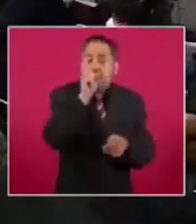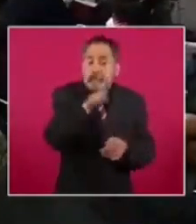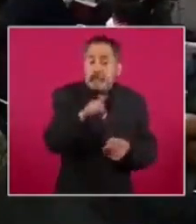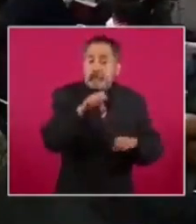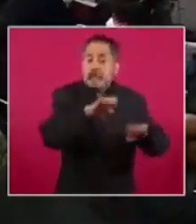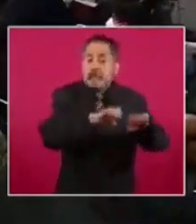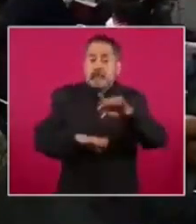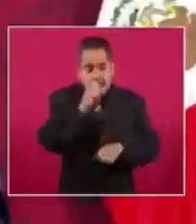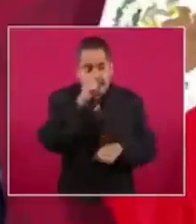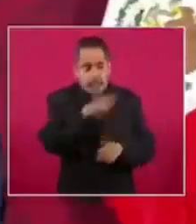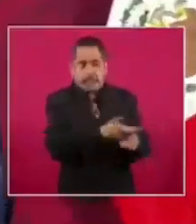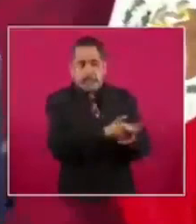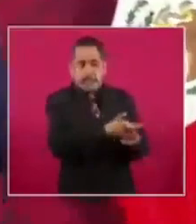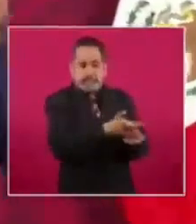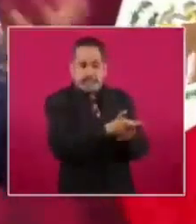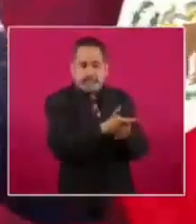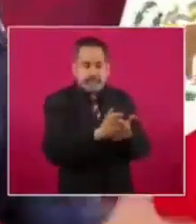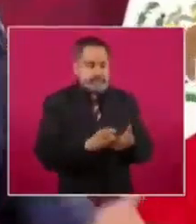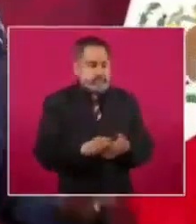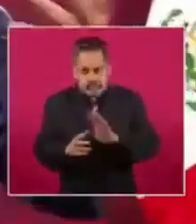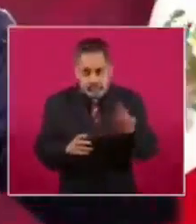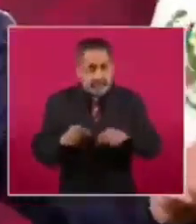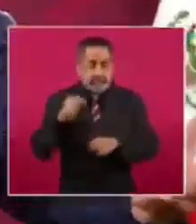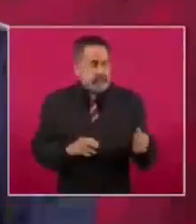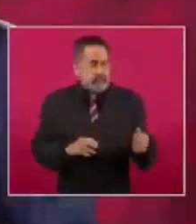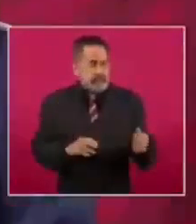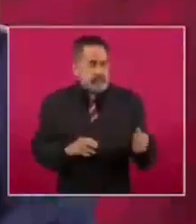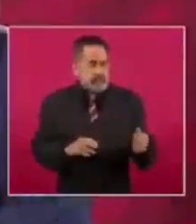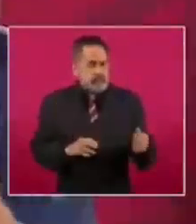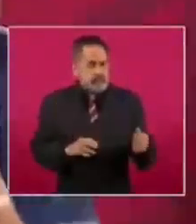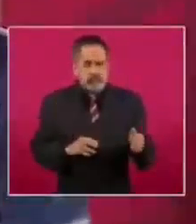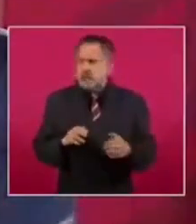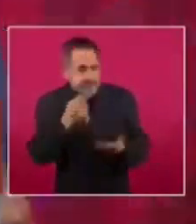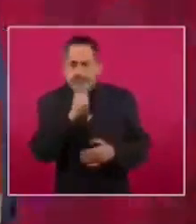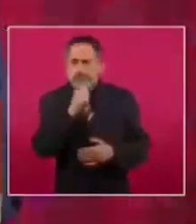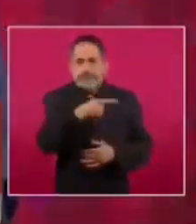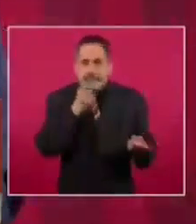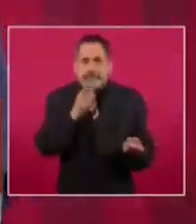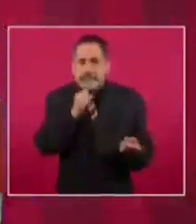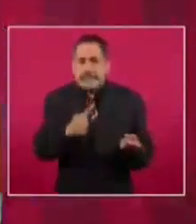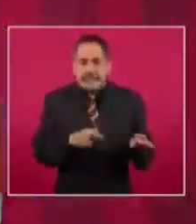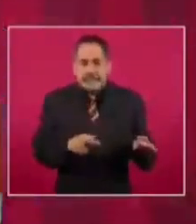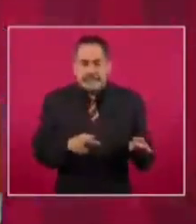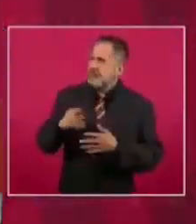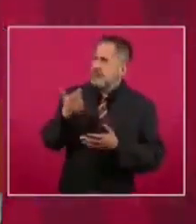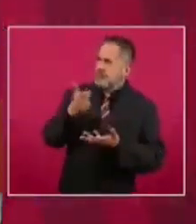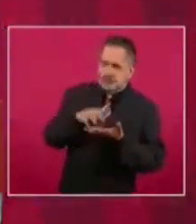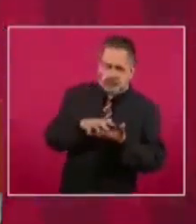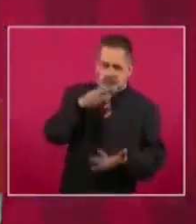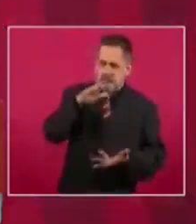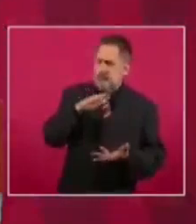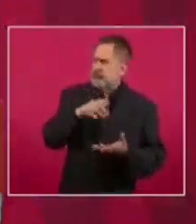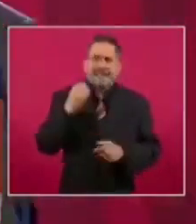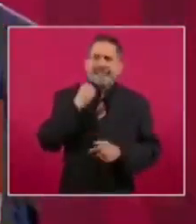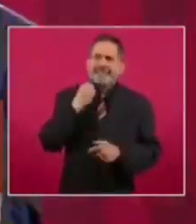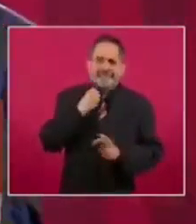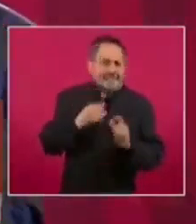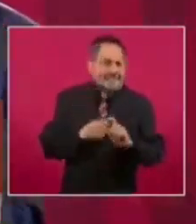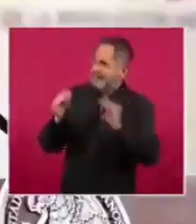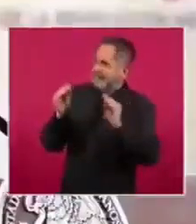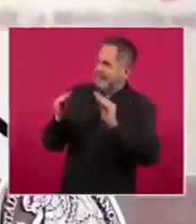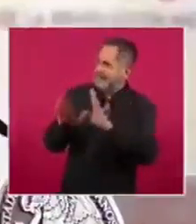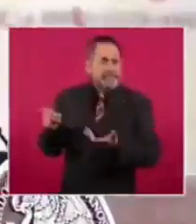la embajada de Estados Unidos. Pero ellos deberían decir, así nos financiamos y con este dinero pagamos